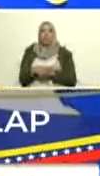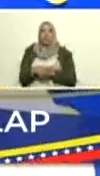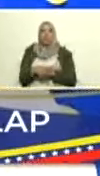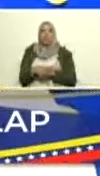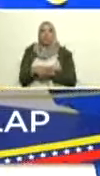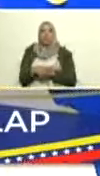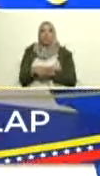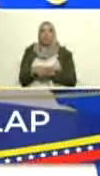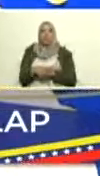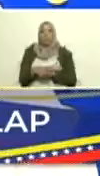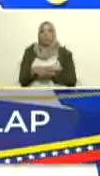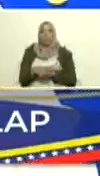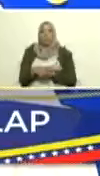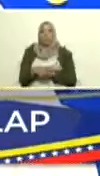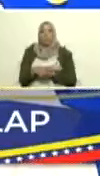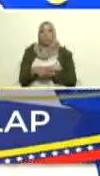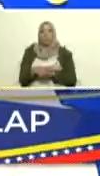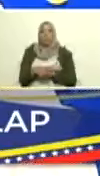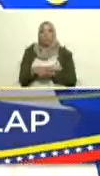sobre todo,